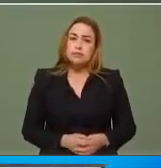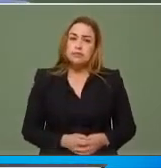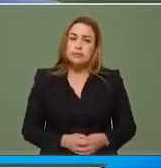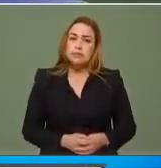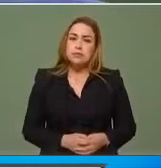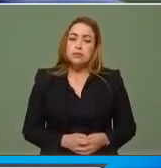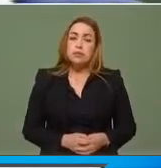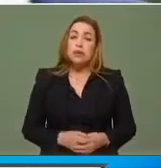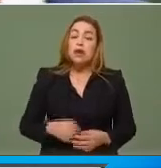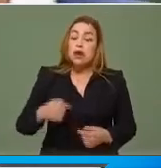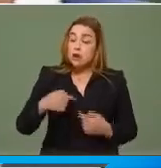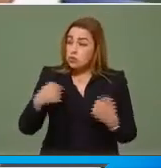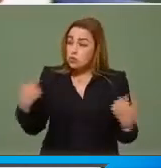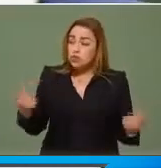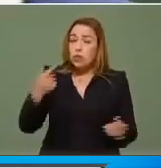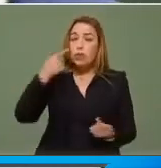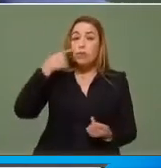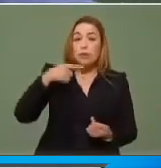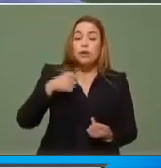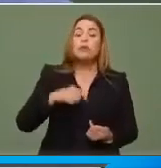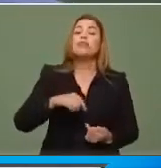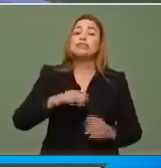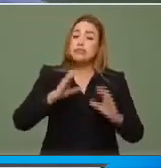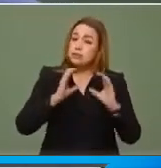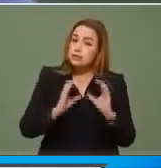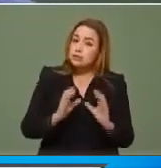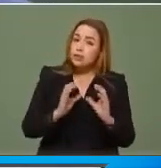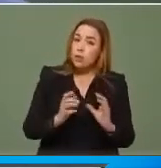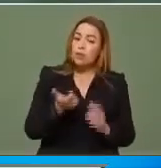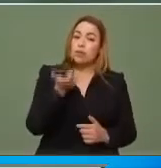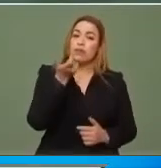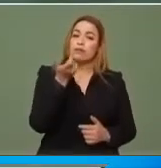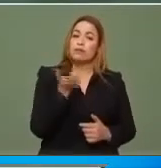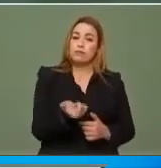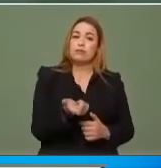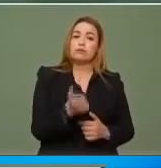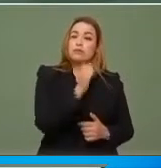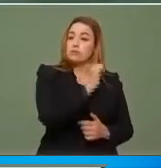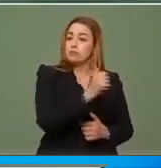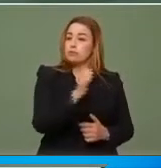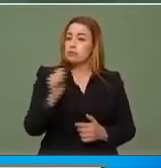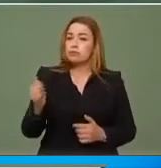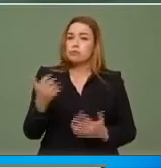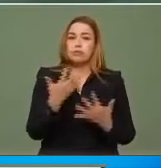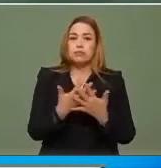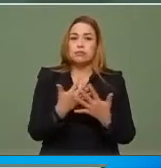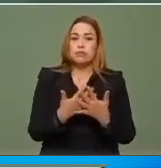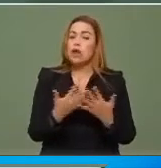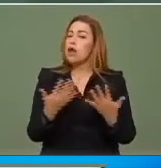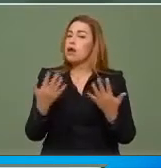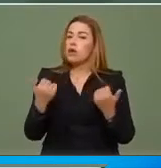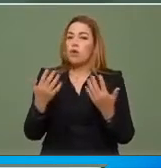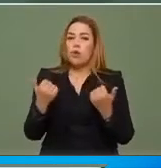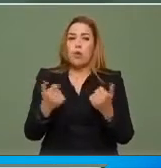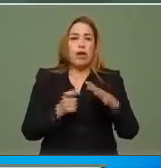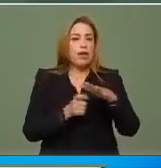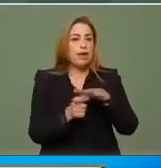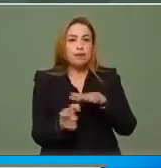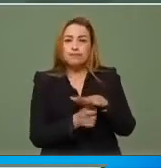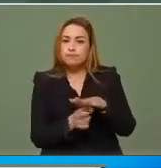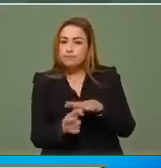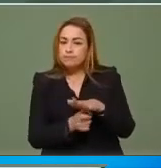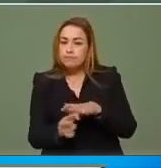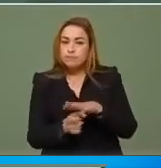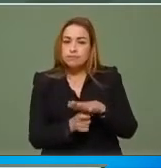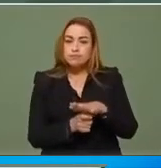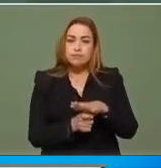compras consolidadas que permitieran tener un ahorro y eliminar la corrupción. Esto se llevará a cabo por parte de la Oficialía Mayor de la Secretaría de